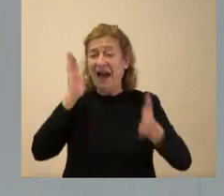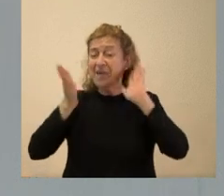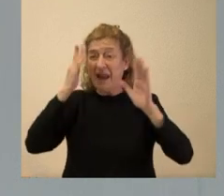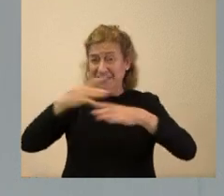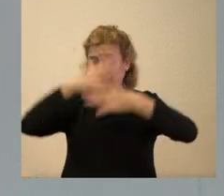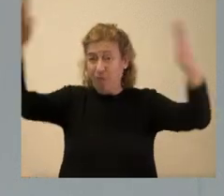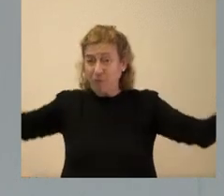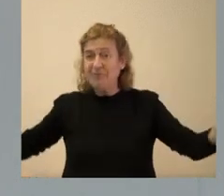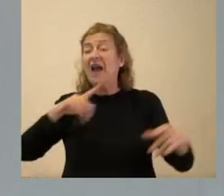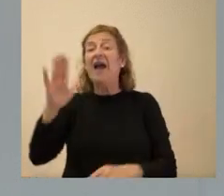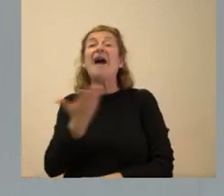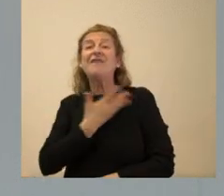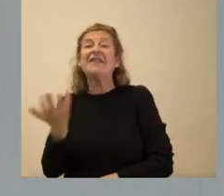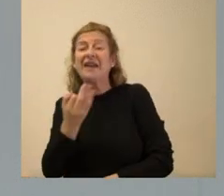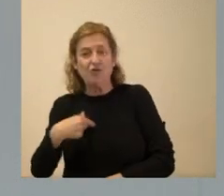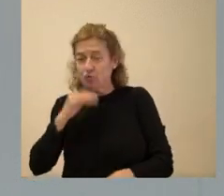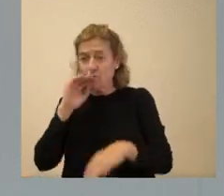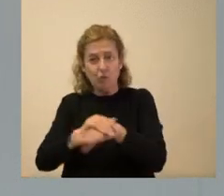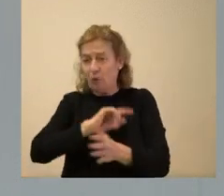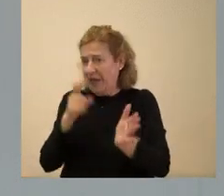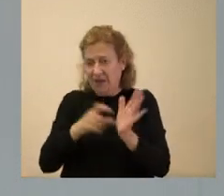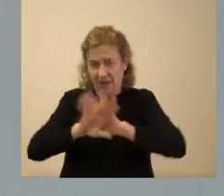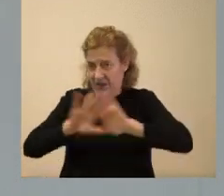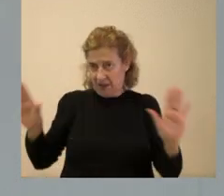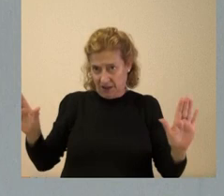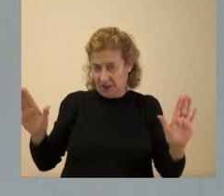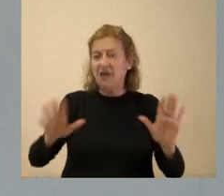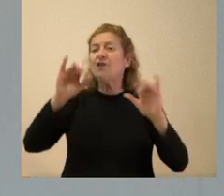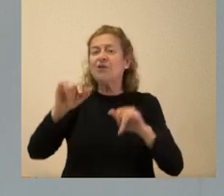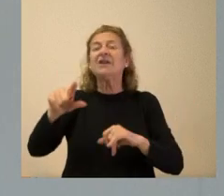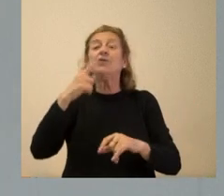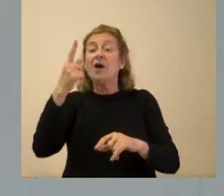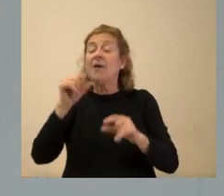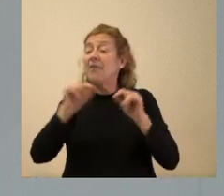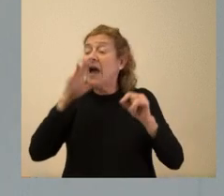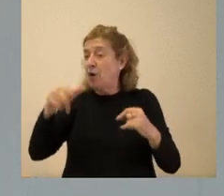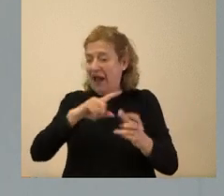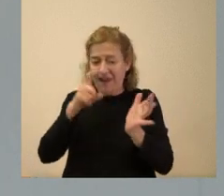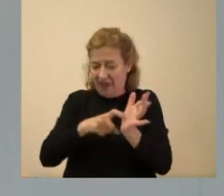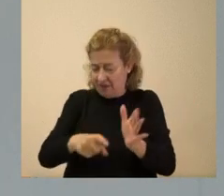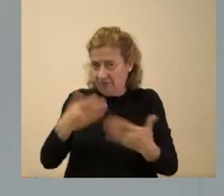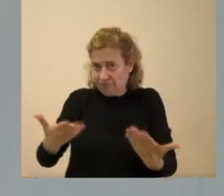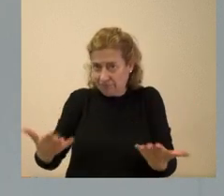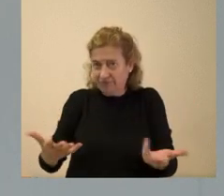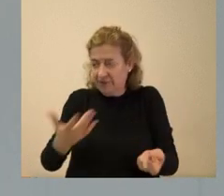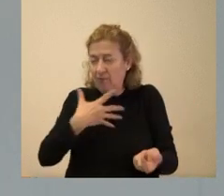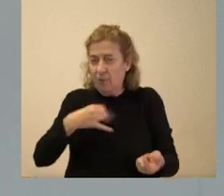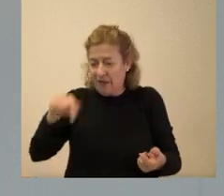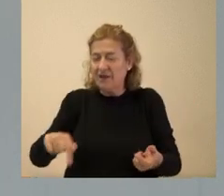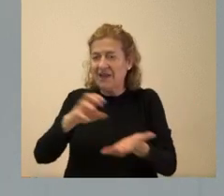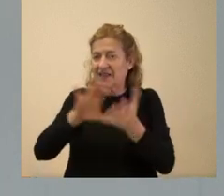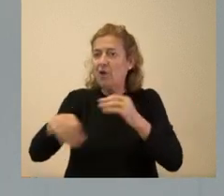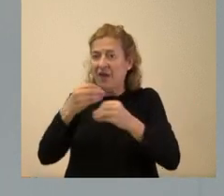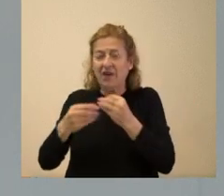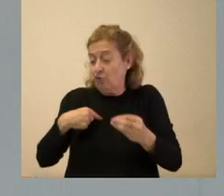pues como nos afecta Aunque estemos Claro que vamos a cumplir la ley y por tanto en la medida en que es una ley que está en vigor es una ley de aplicación en nuestra comunidad Autónoma y